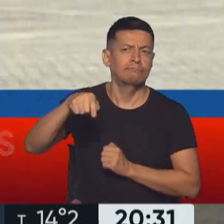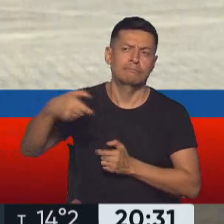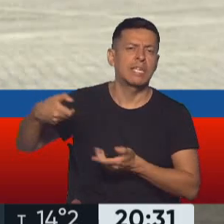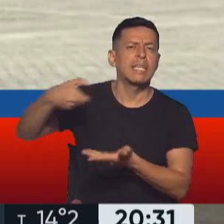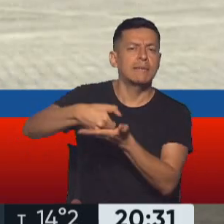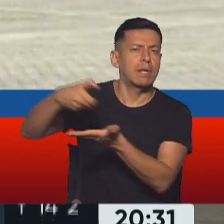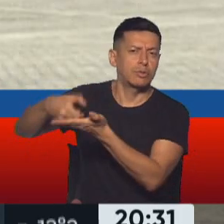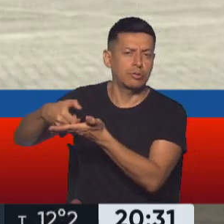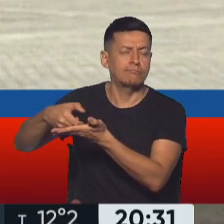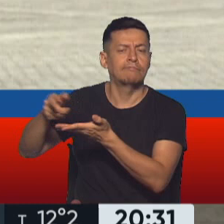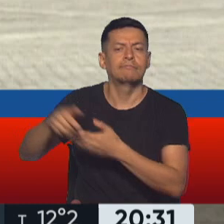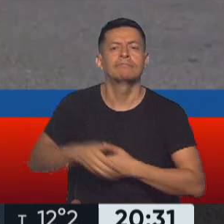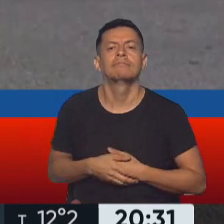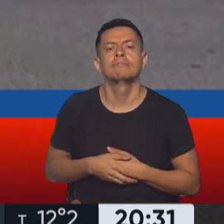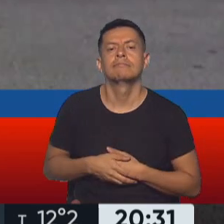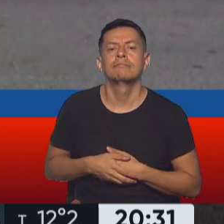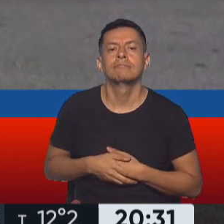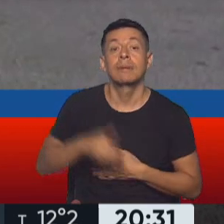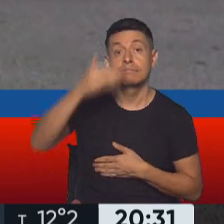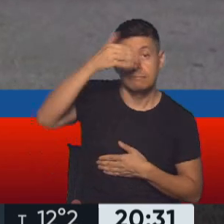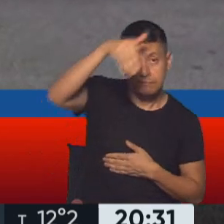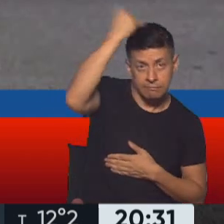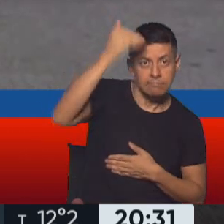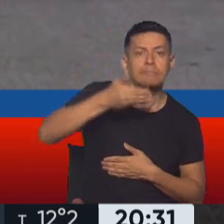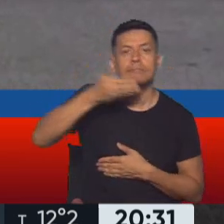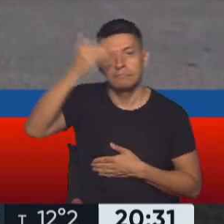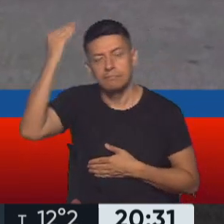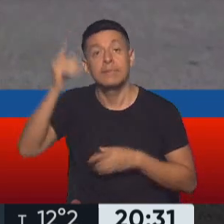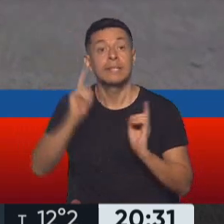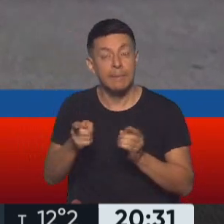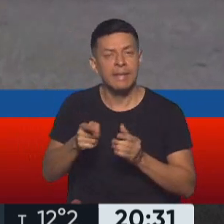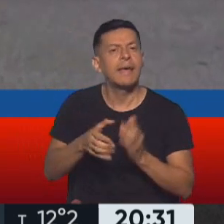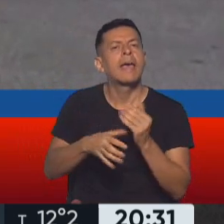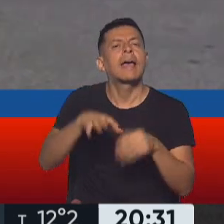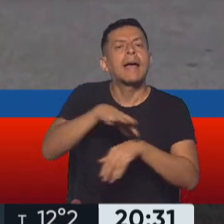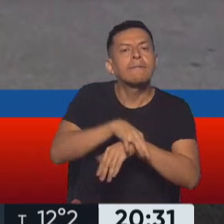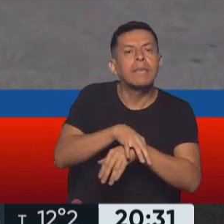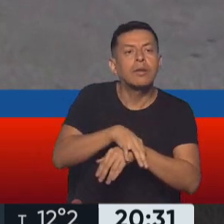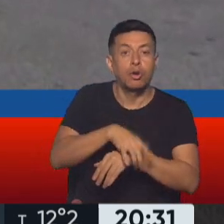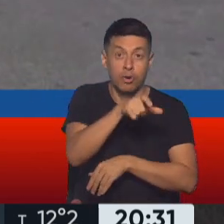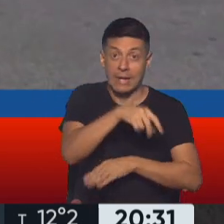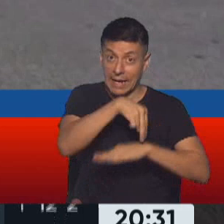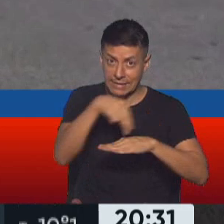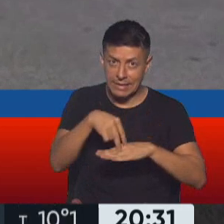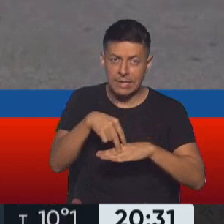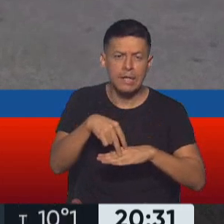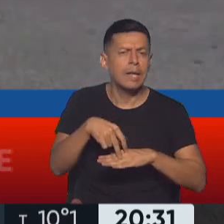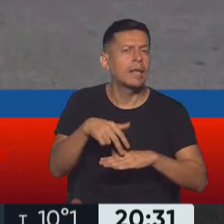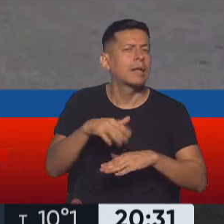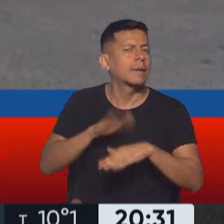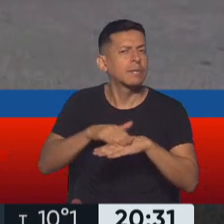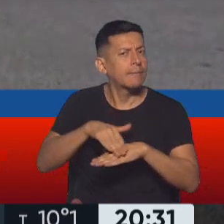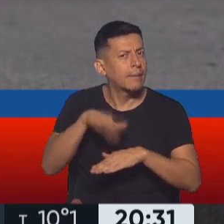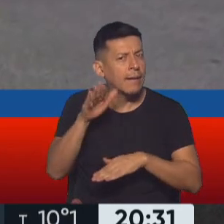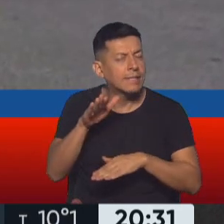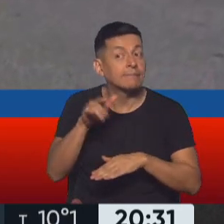inversión emiratíes, y además el canciller Cafiero será el máximo responsable de nuestro país cuando se celebre